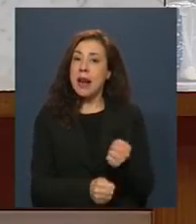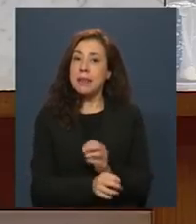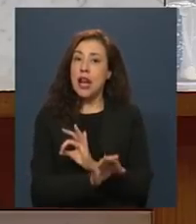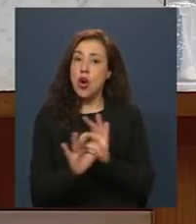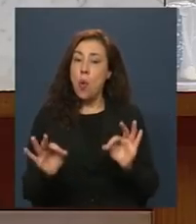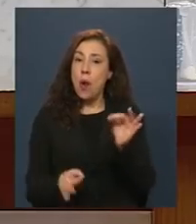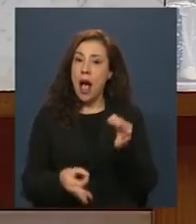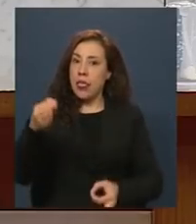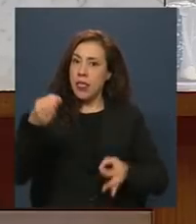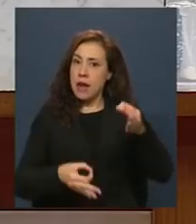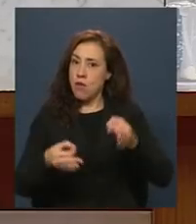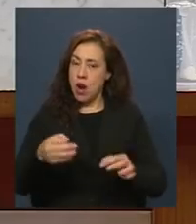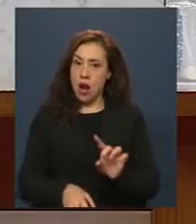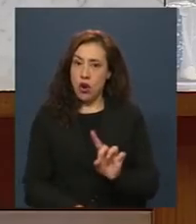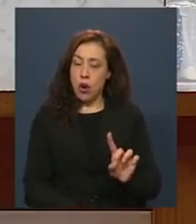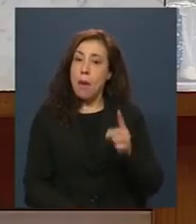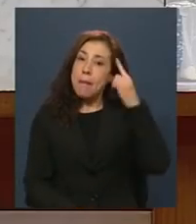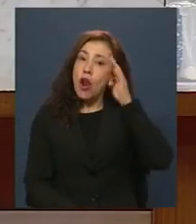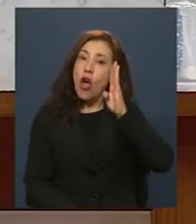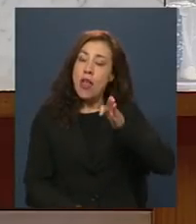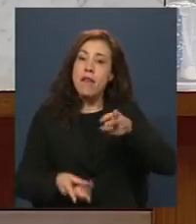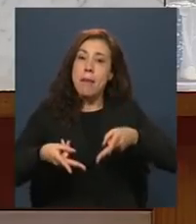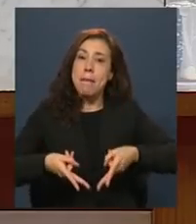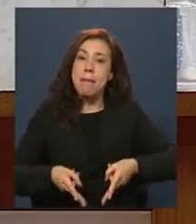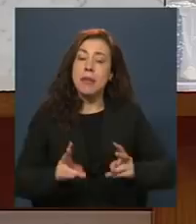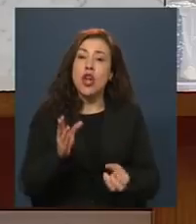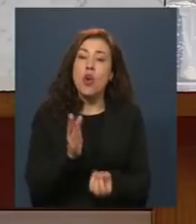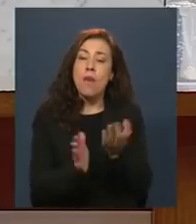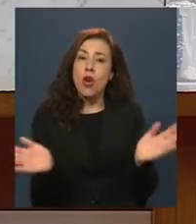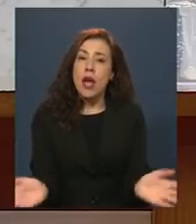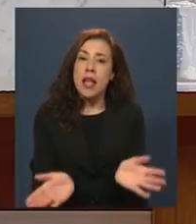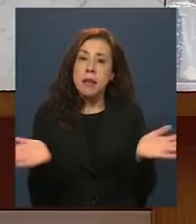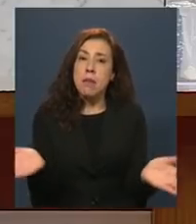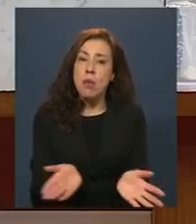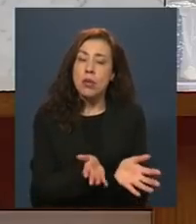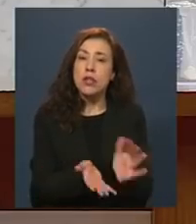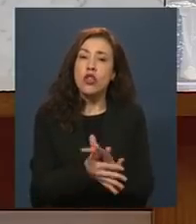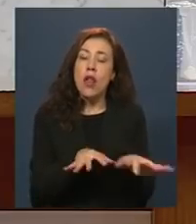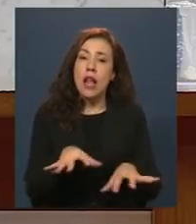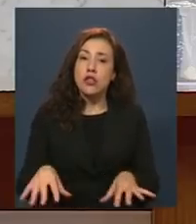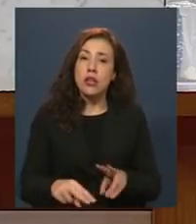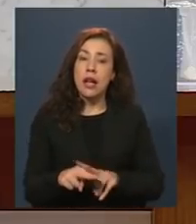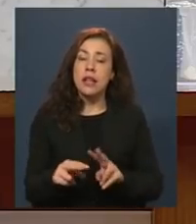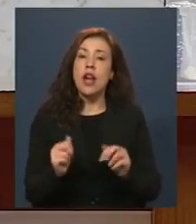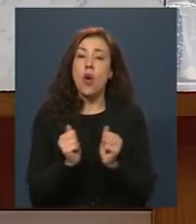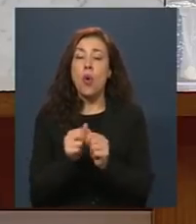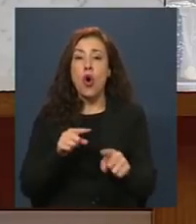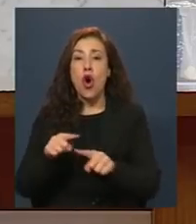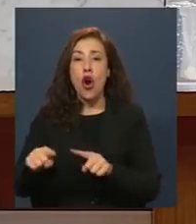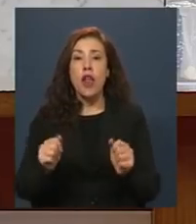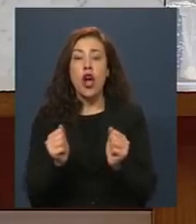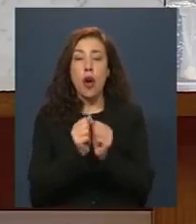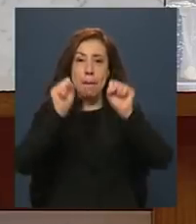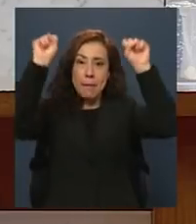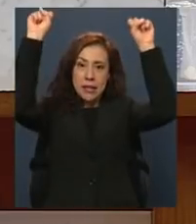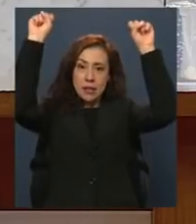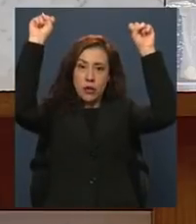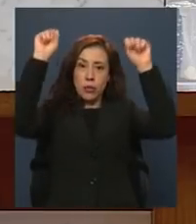los tribunales, pero deberá permitir un nuevo impulso en las acciones, en coordinación con el Ministerio